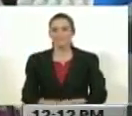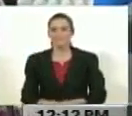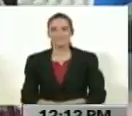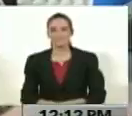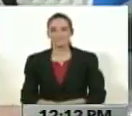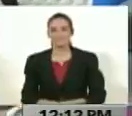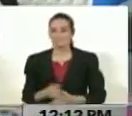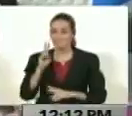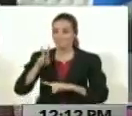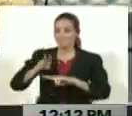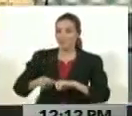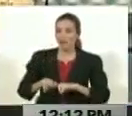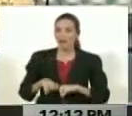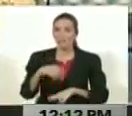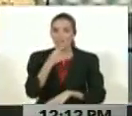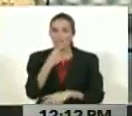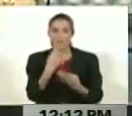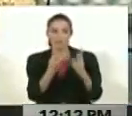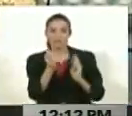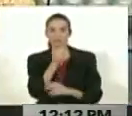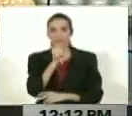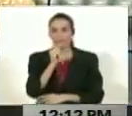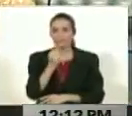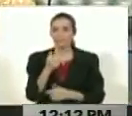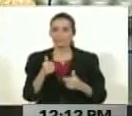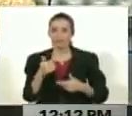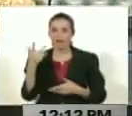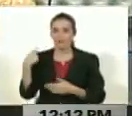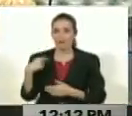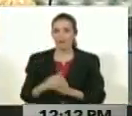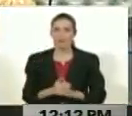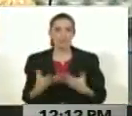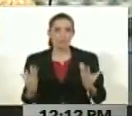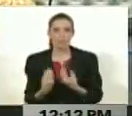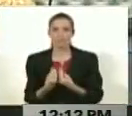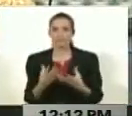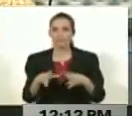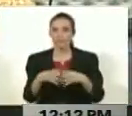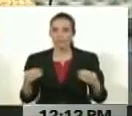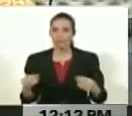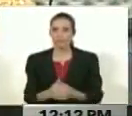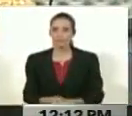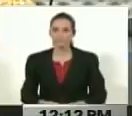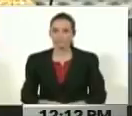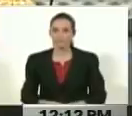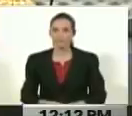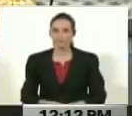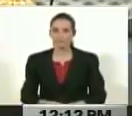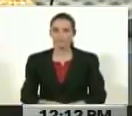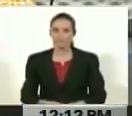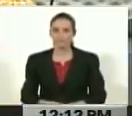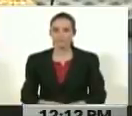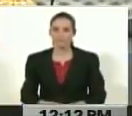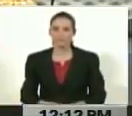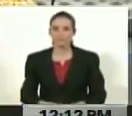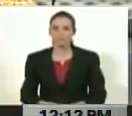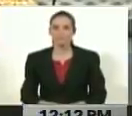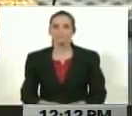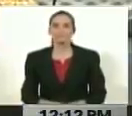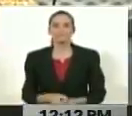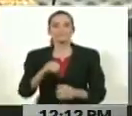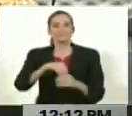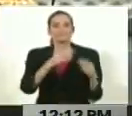La dio sentado, pero muy bonita la rueda de prensa. Estaban todos allí juntos, ¿no? En